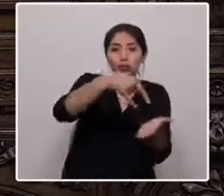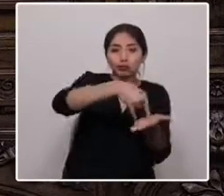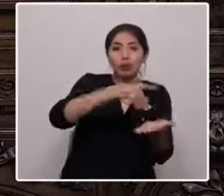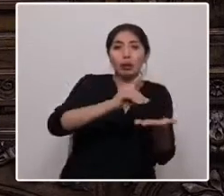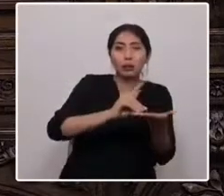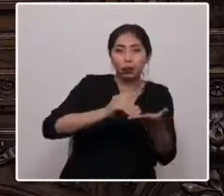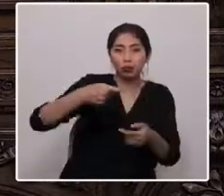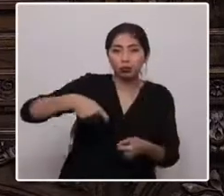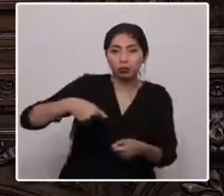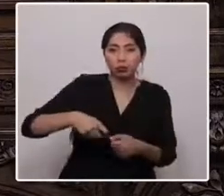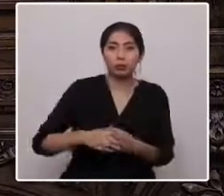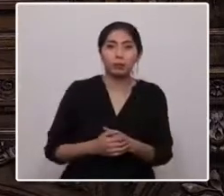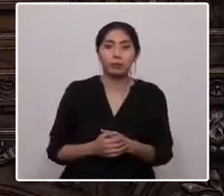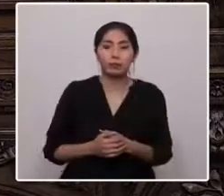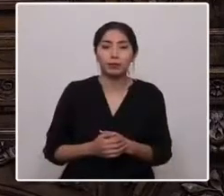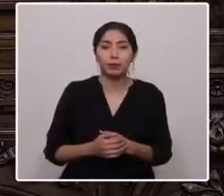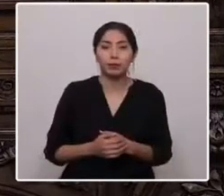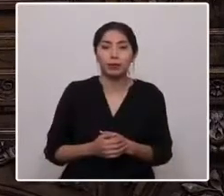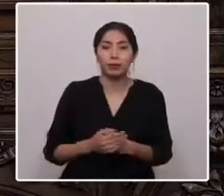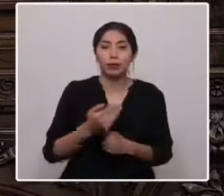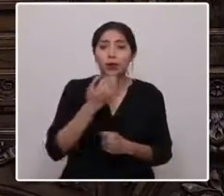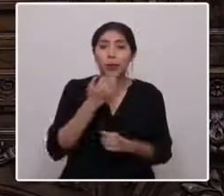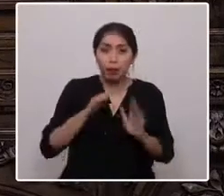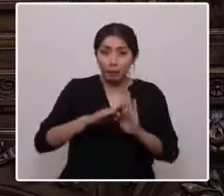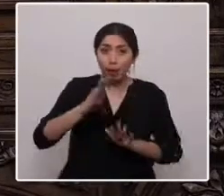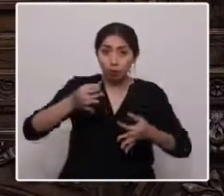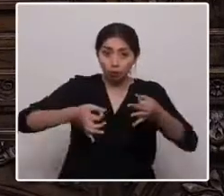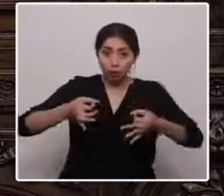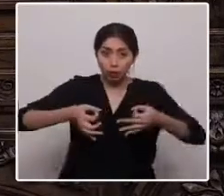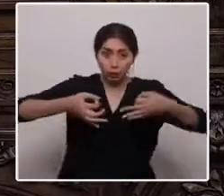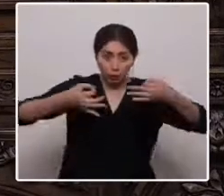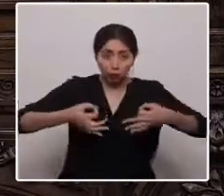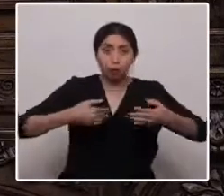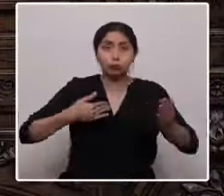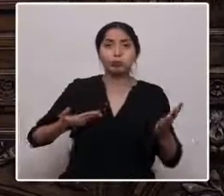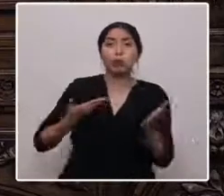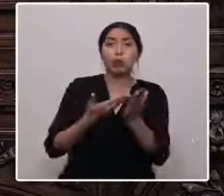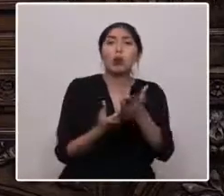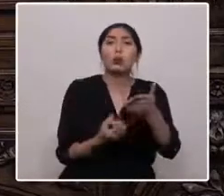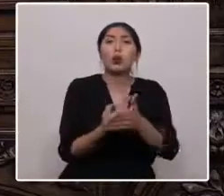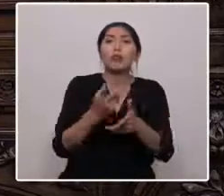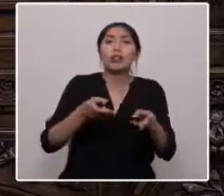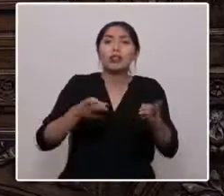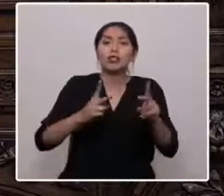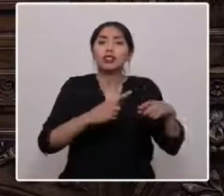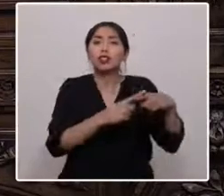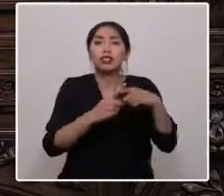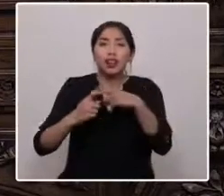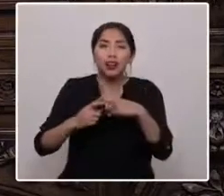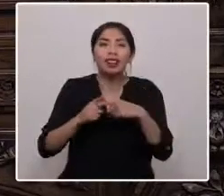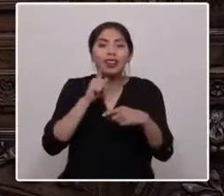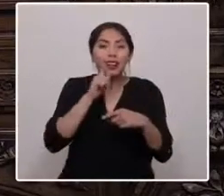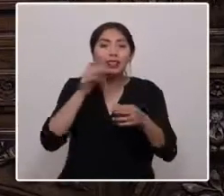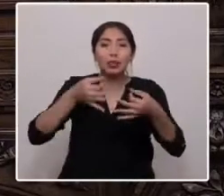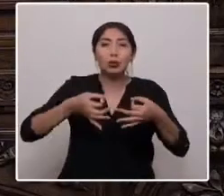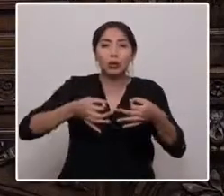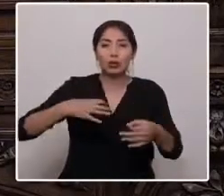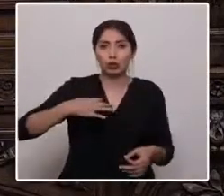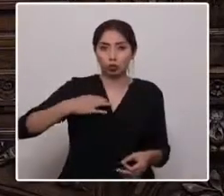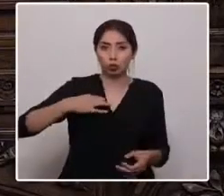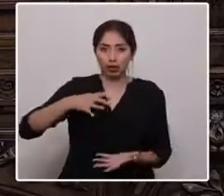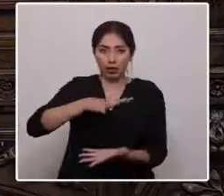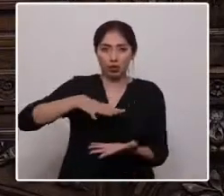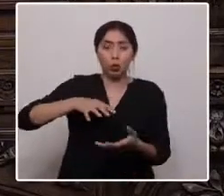sexto en pos de más justicia y seguridad propongo un nuevo derecho social a la seguridad ciudadana con el que cualquier víctima podrá